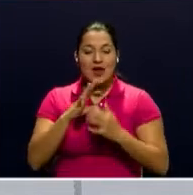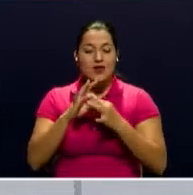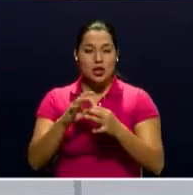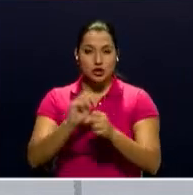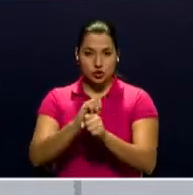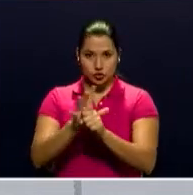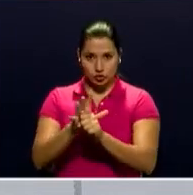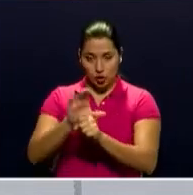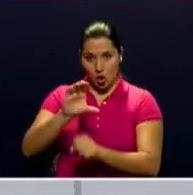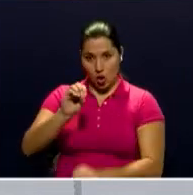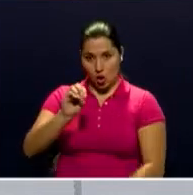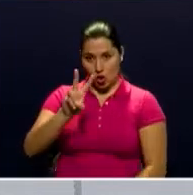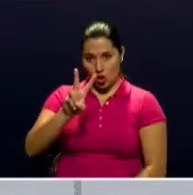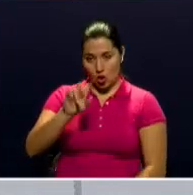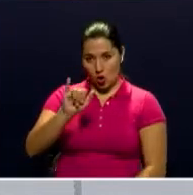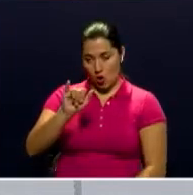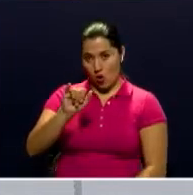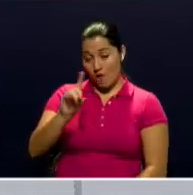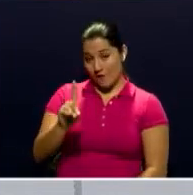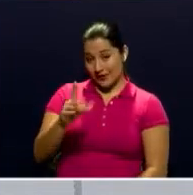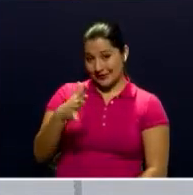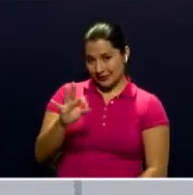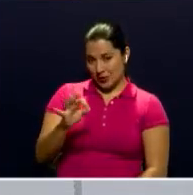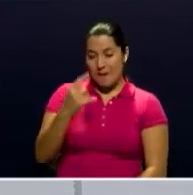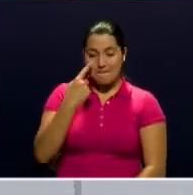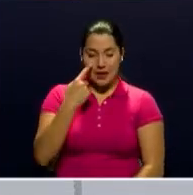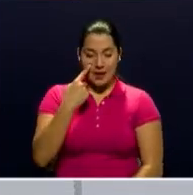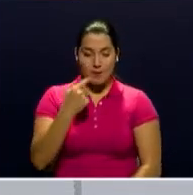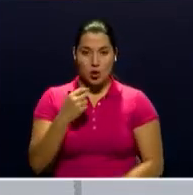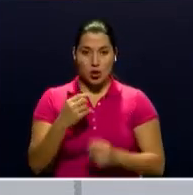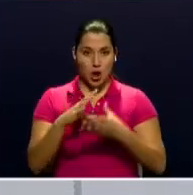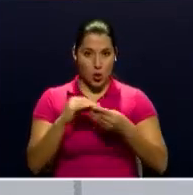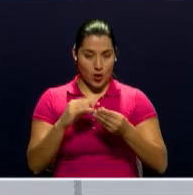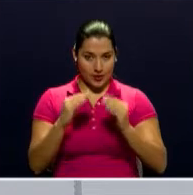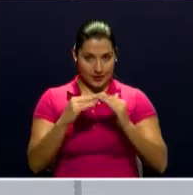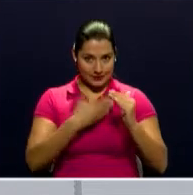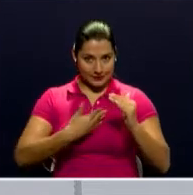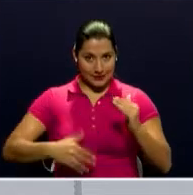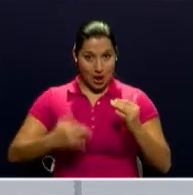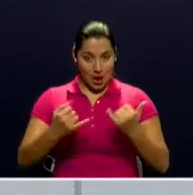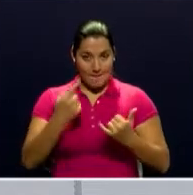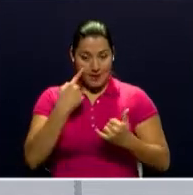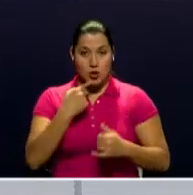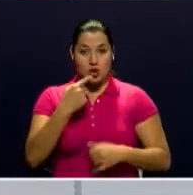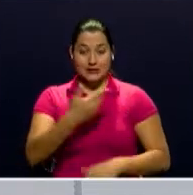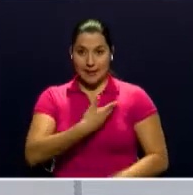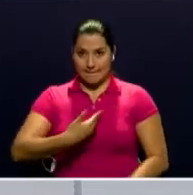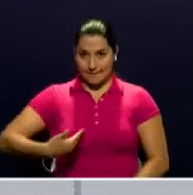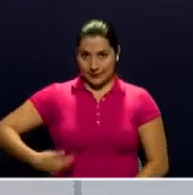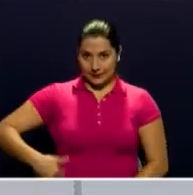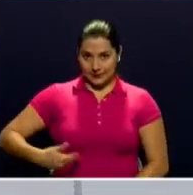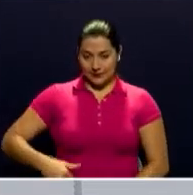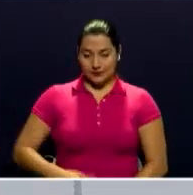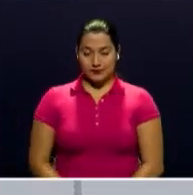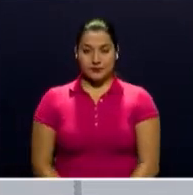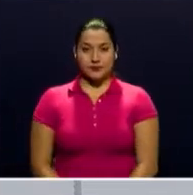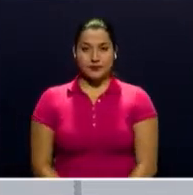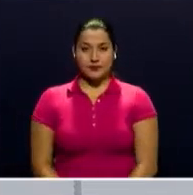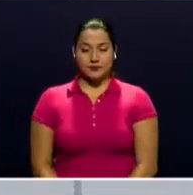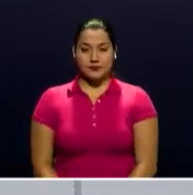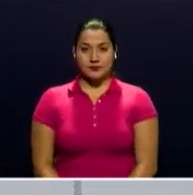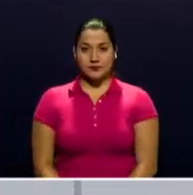que está enviando Casa Presidencial sobre este encuentro virtual. Escuchemos las palabras del señor presidente de la República, Carlos Alvarado.